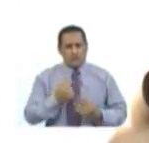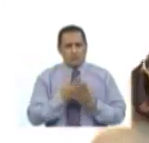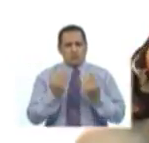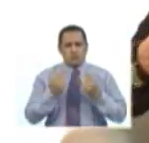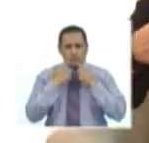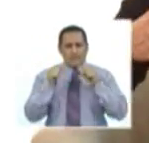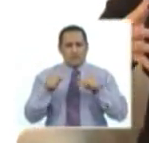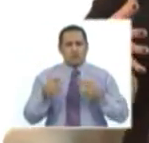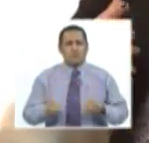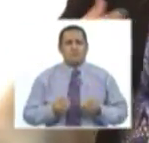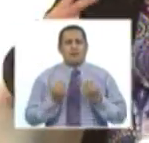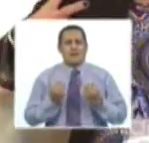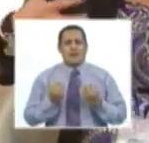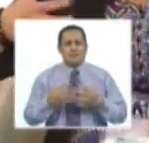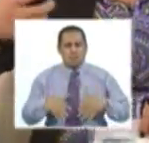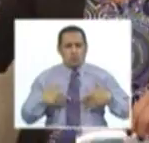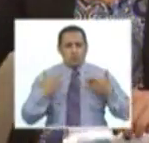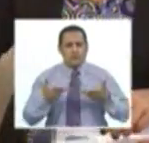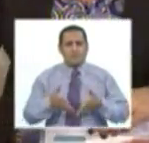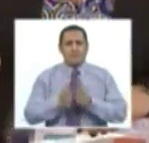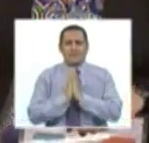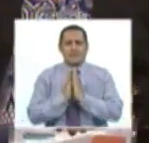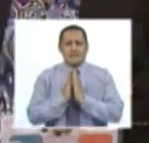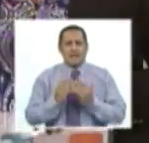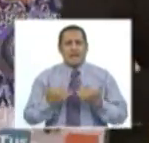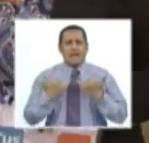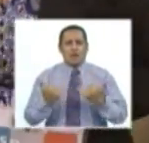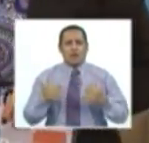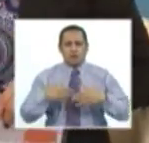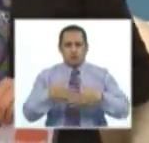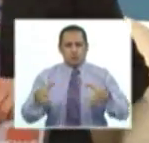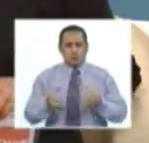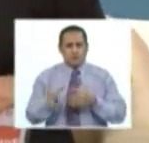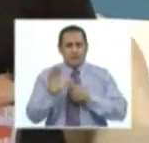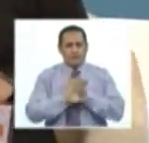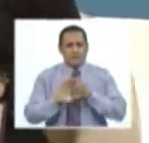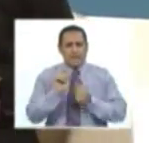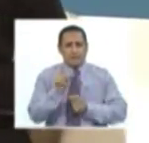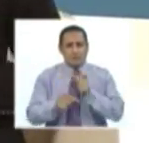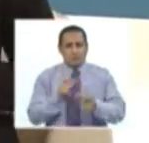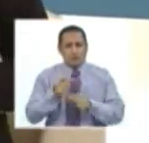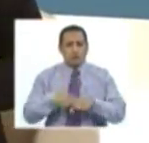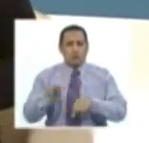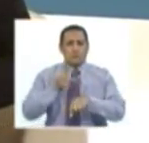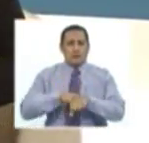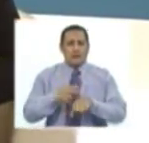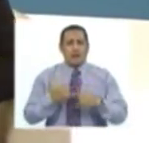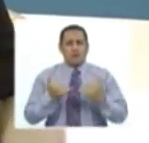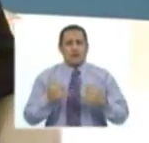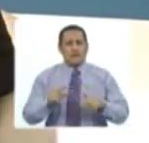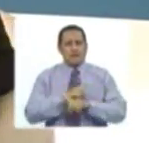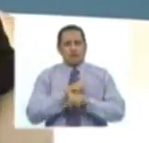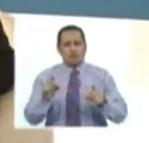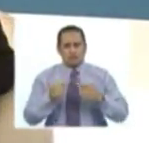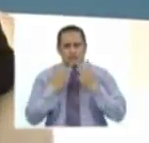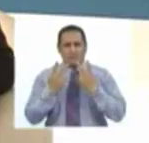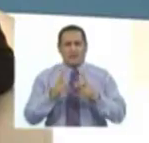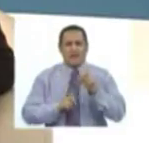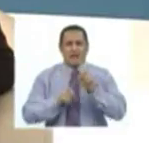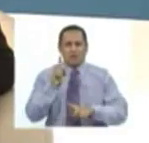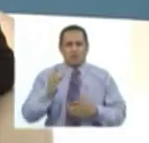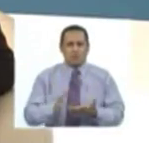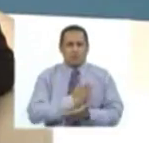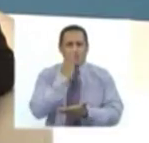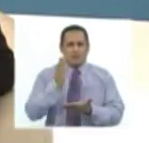esto para poder exigirle a nuestra defensa, digamos, un ciudadano común, a que no caiga en alguna